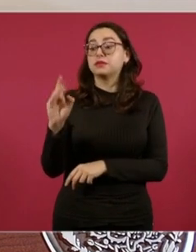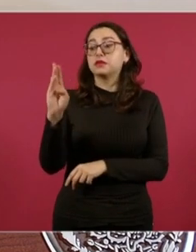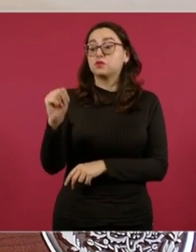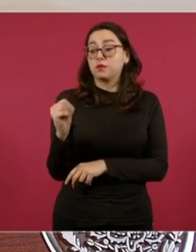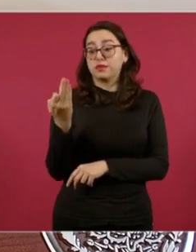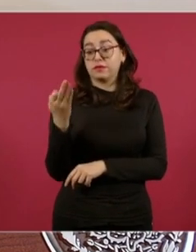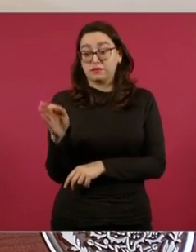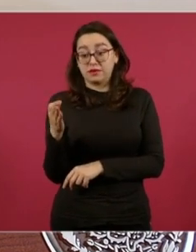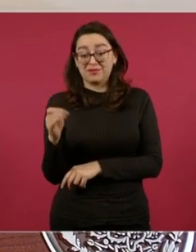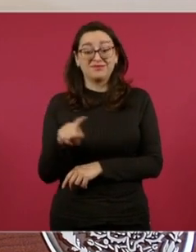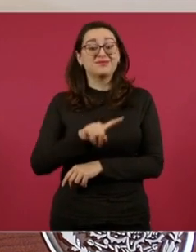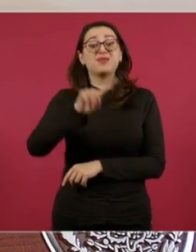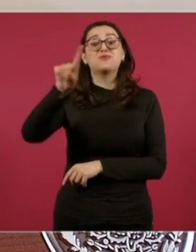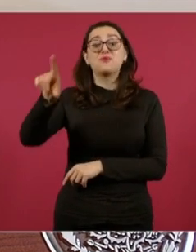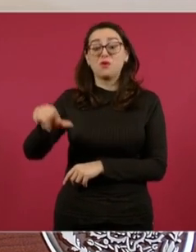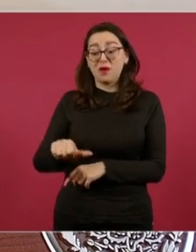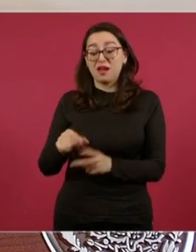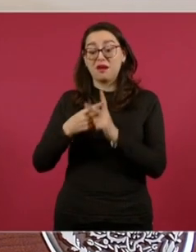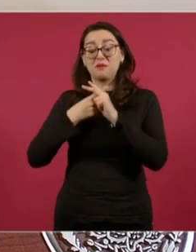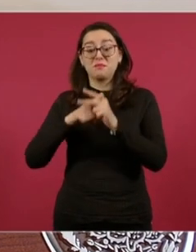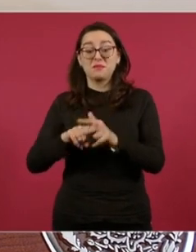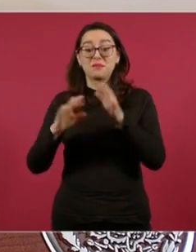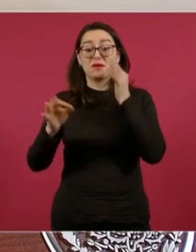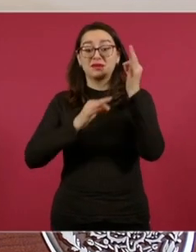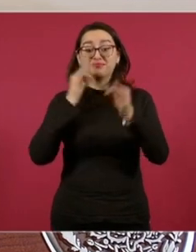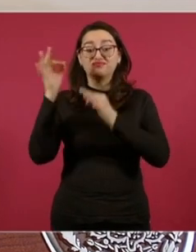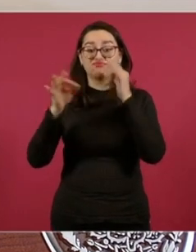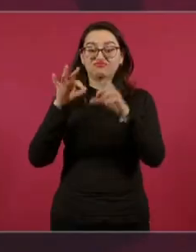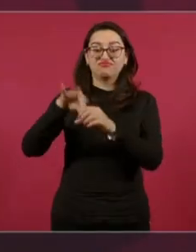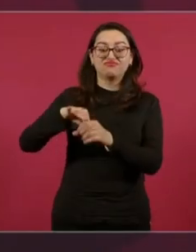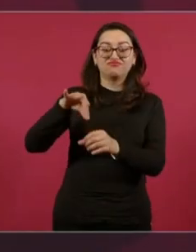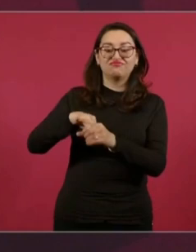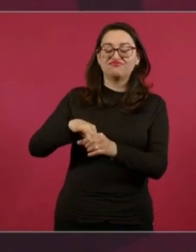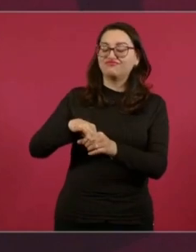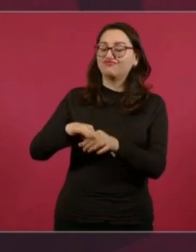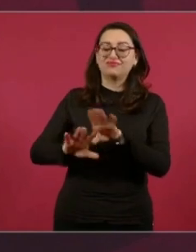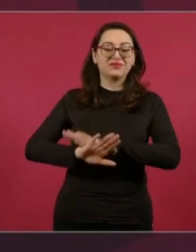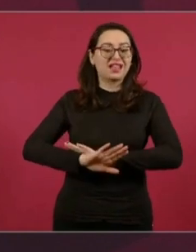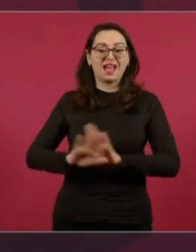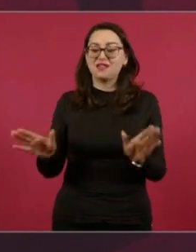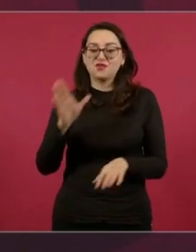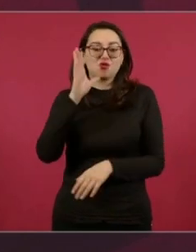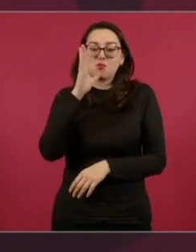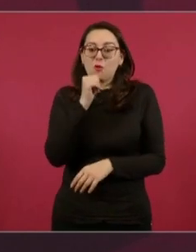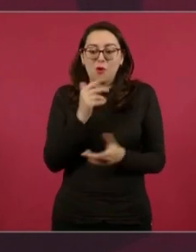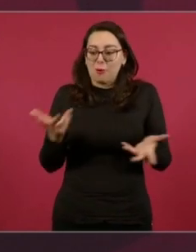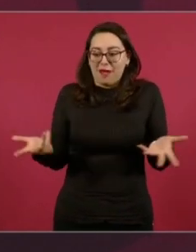Luego empieza la campaña, marzo, abril, mayo, nada,